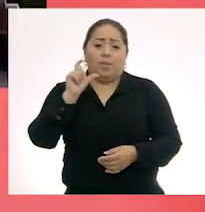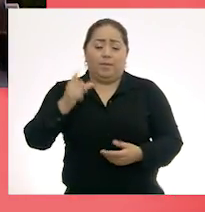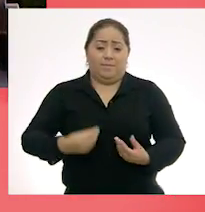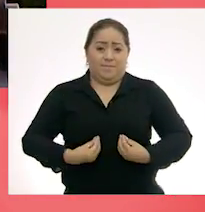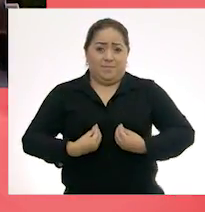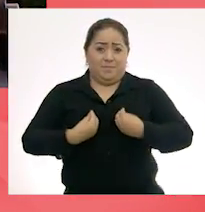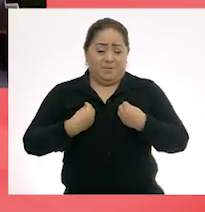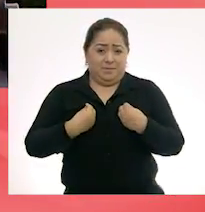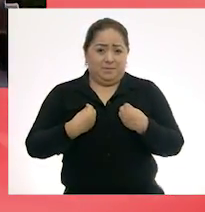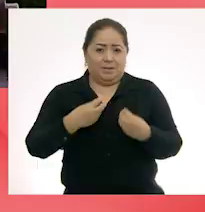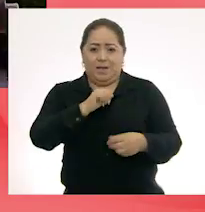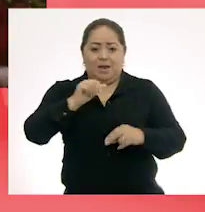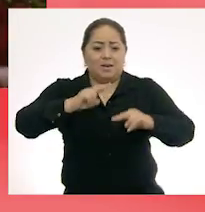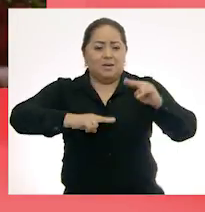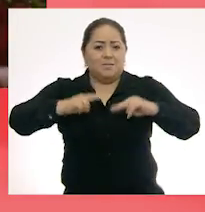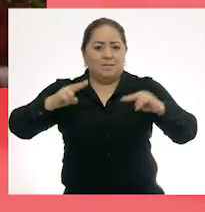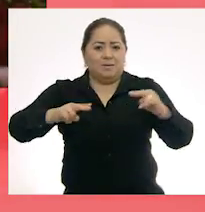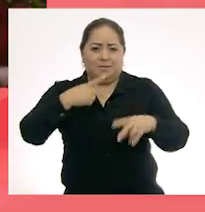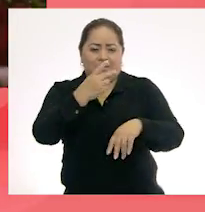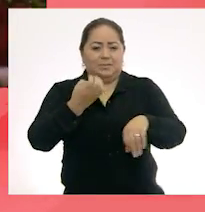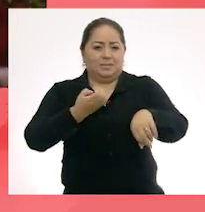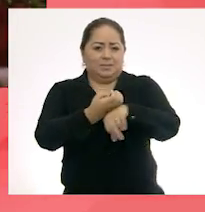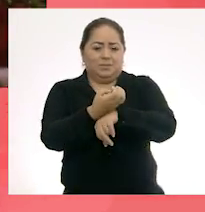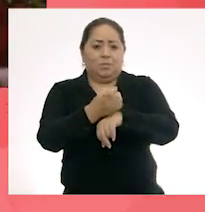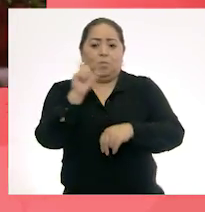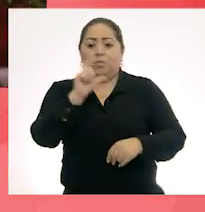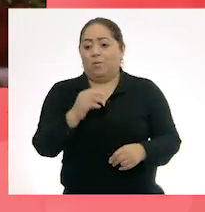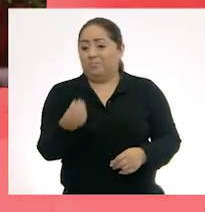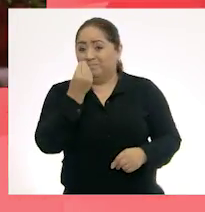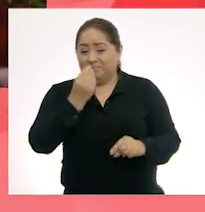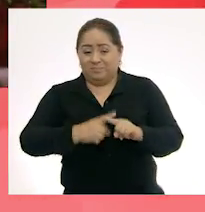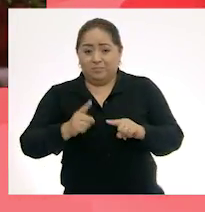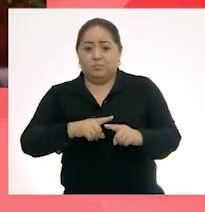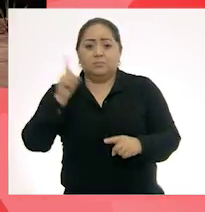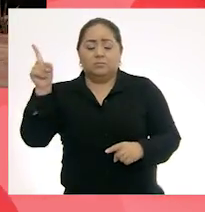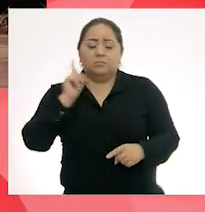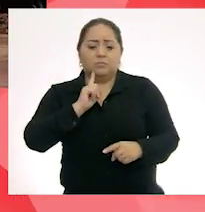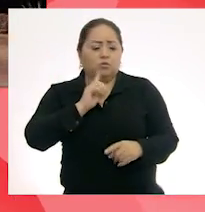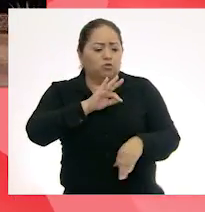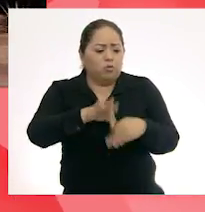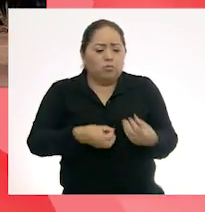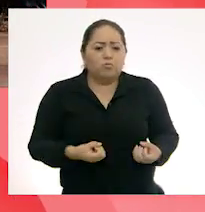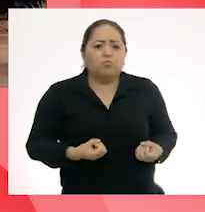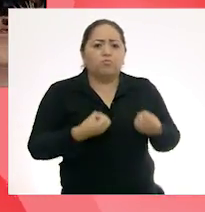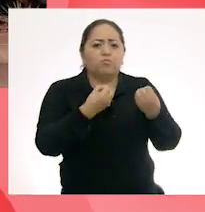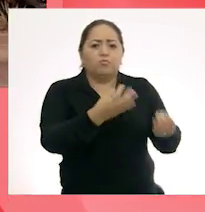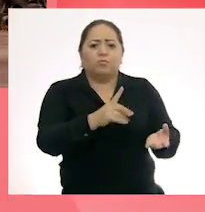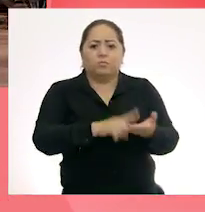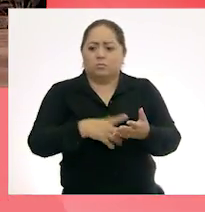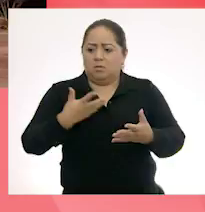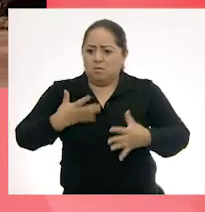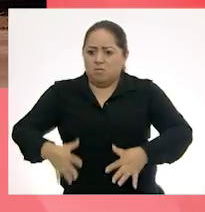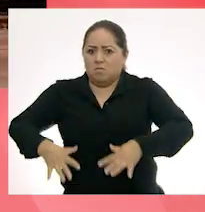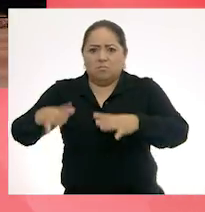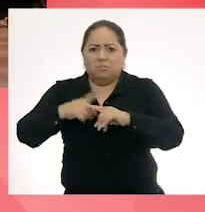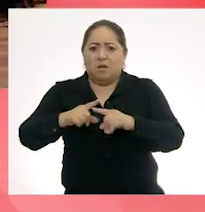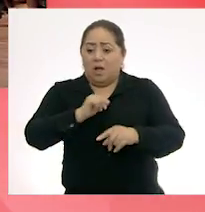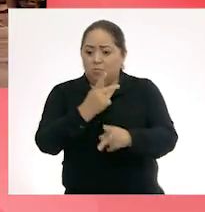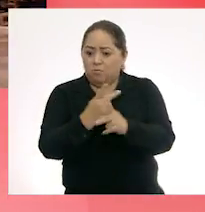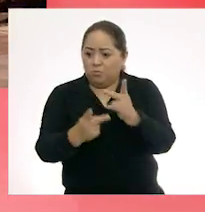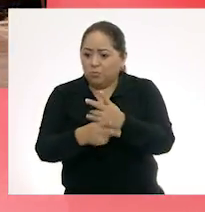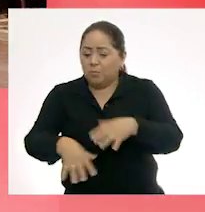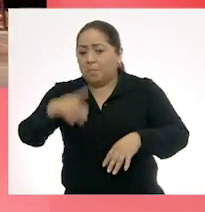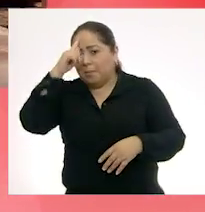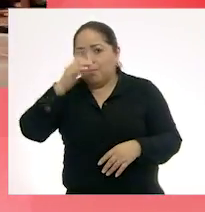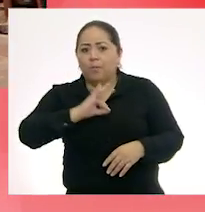vive esta carestía a nivel del Estado en cuanto a los alimentos, ella dona todo lo que hay en sus trojes en cuanto a la producción